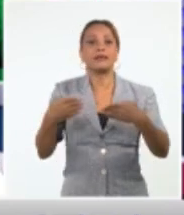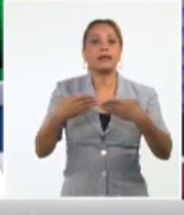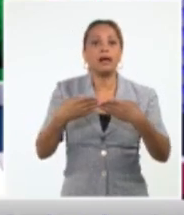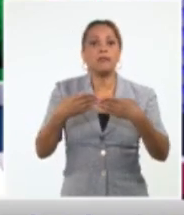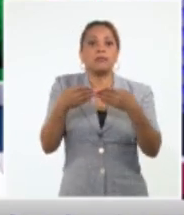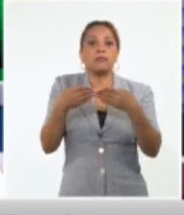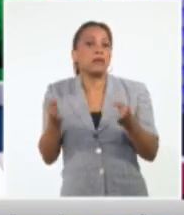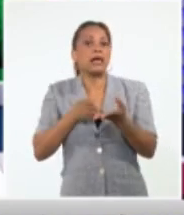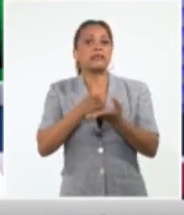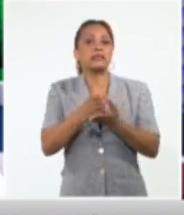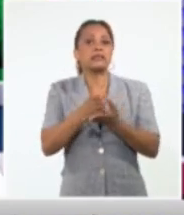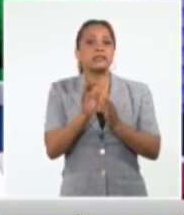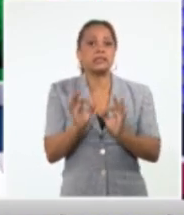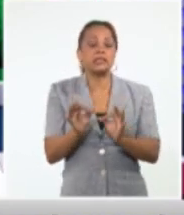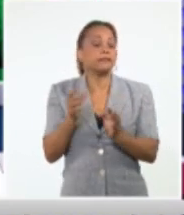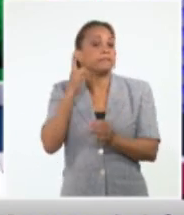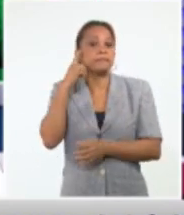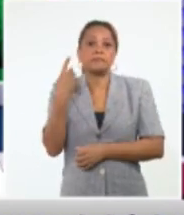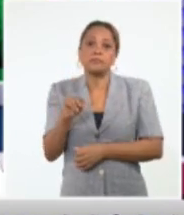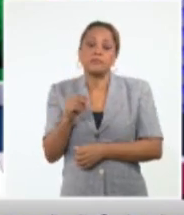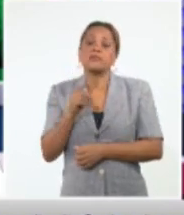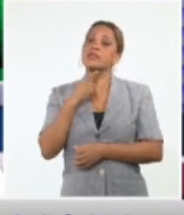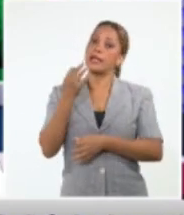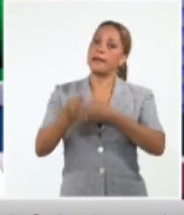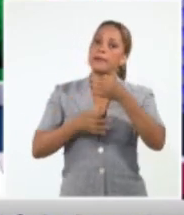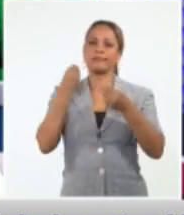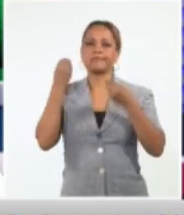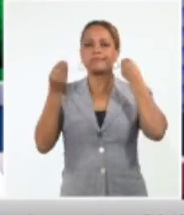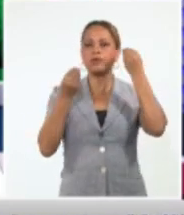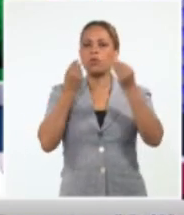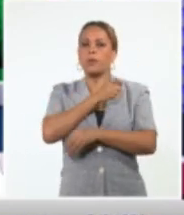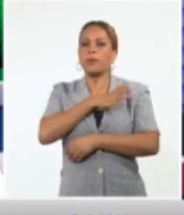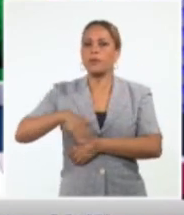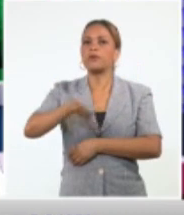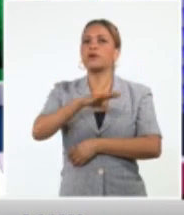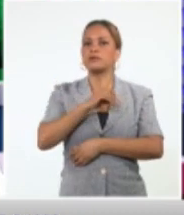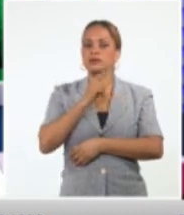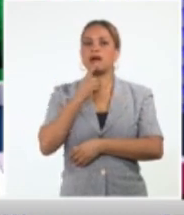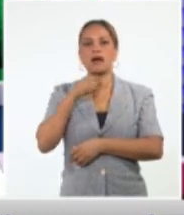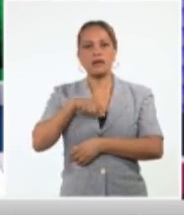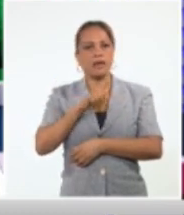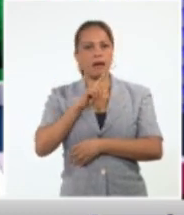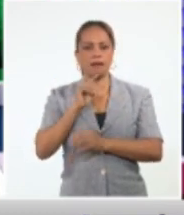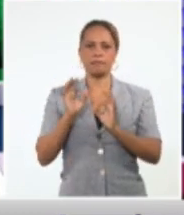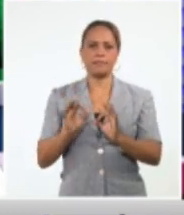tenemos? Indiscutiblemente ya se están secuenciando,